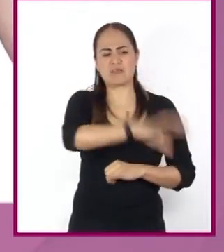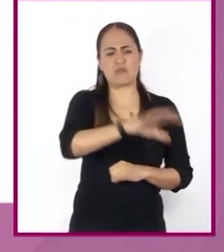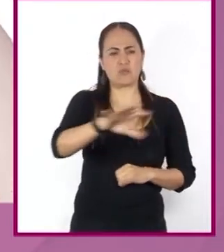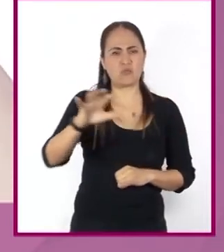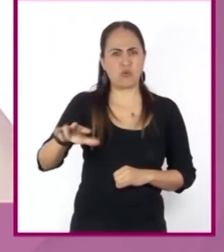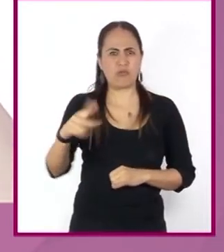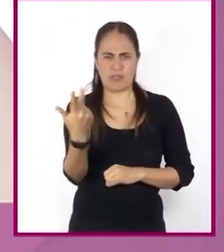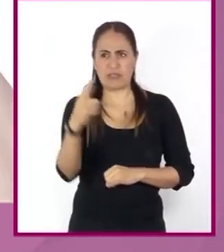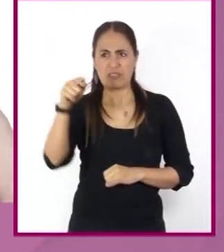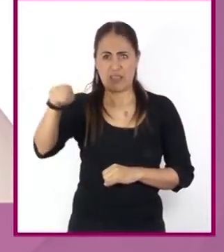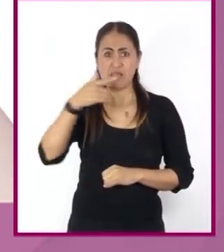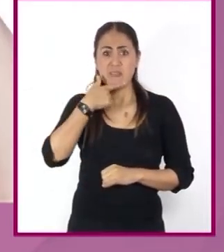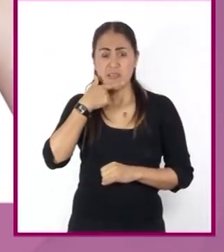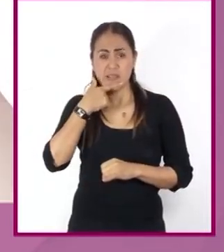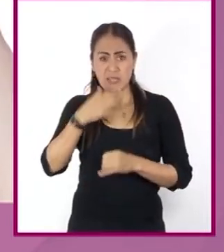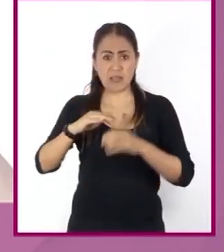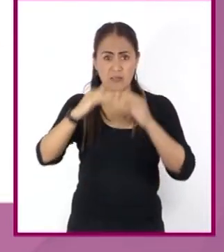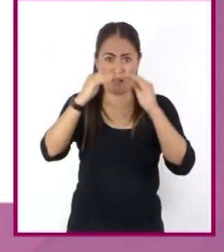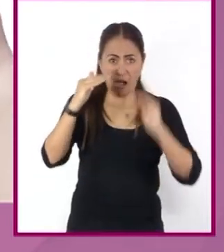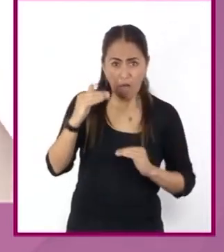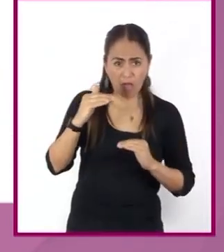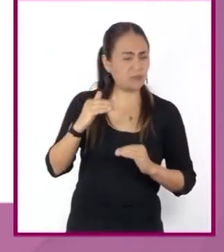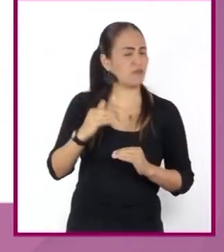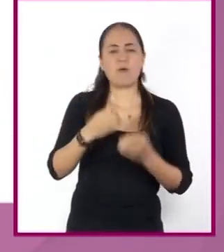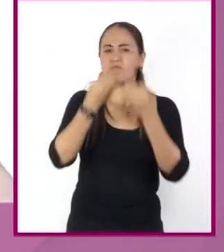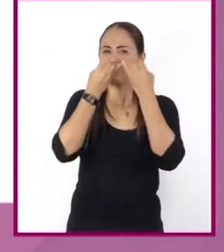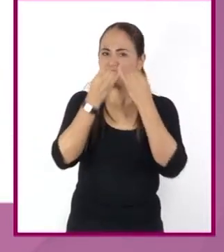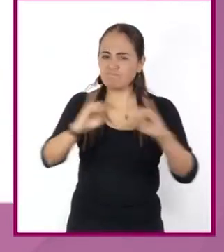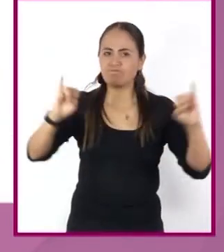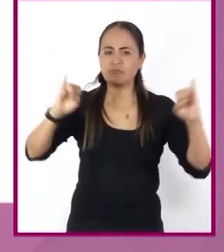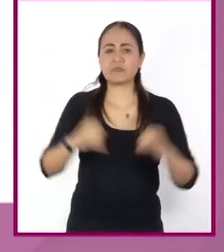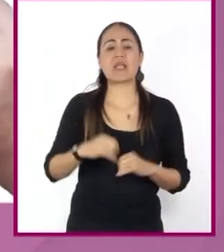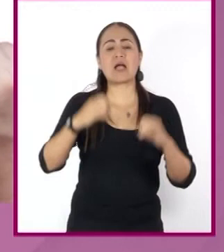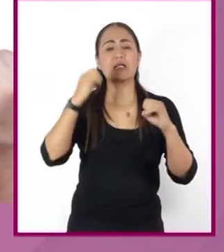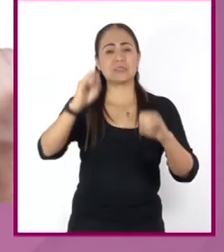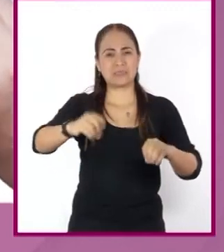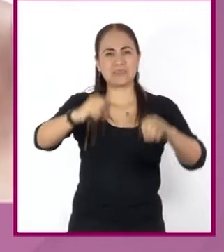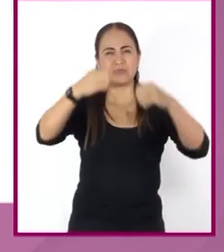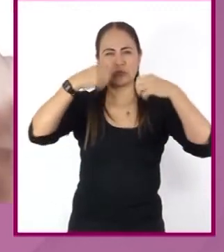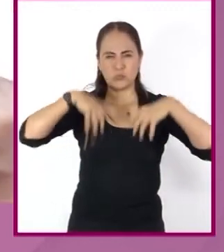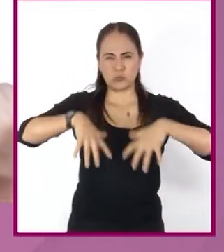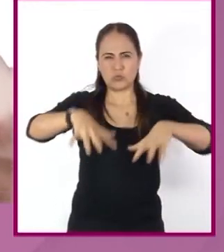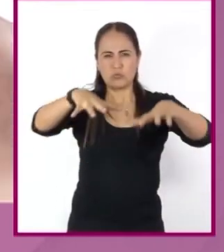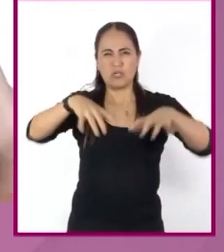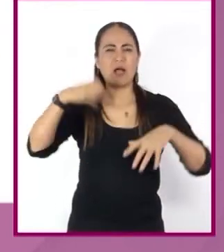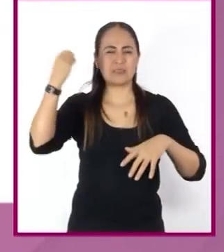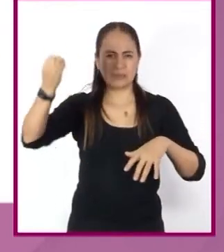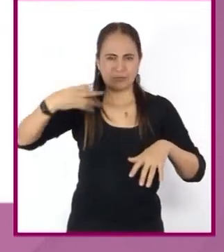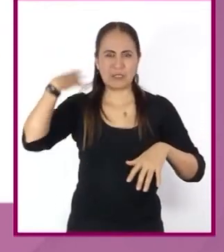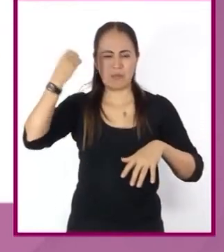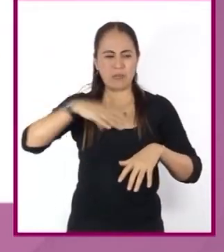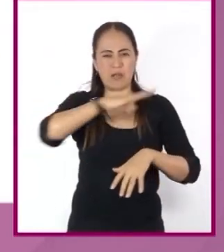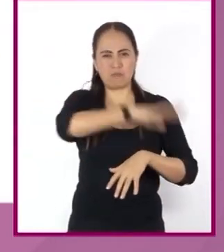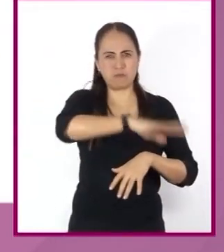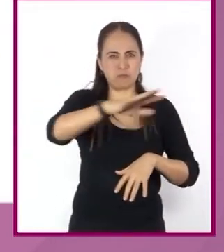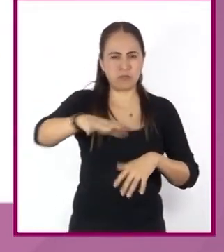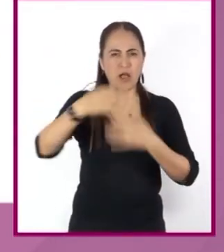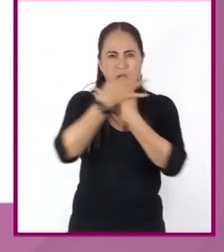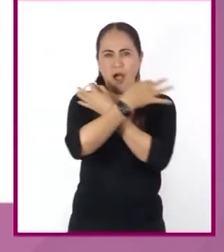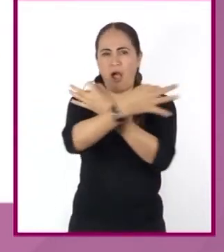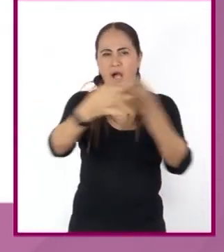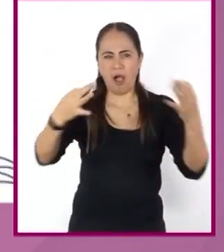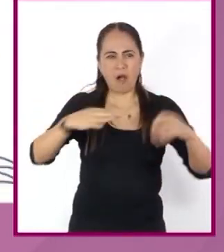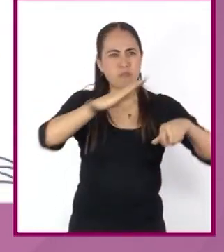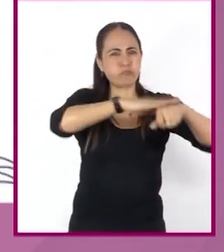inglesas. La Asamblea de Massachusetts mandó una circular a los miembros de las otras asambleas coloniales denunciando